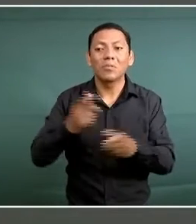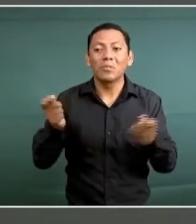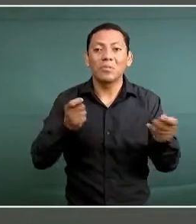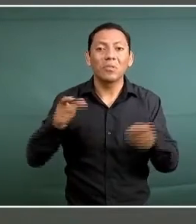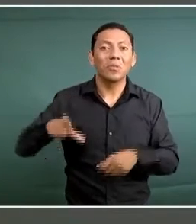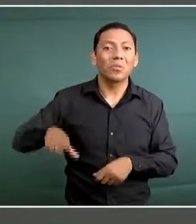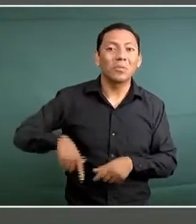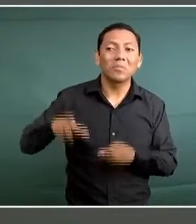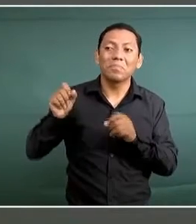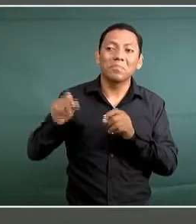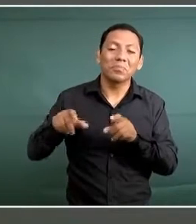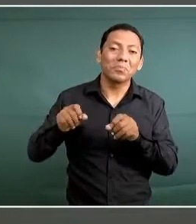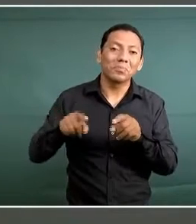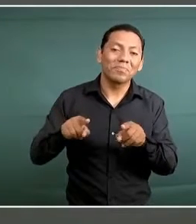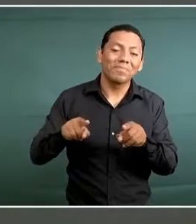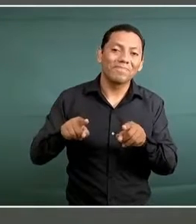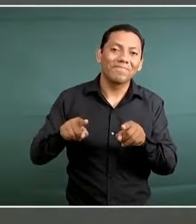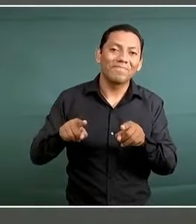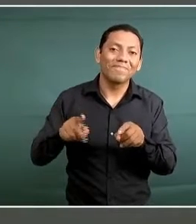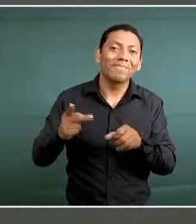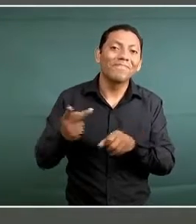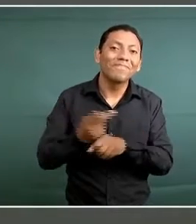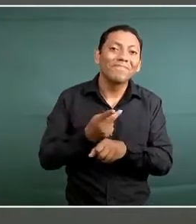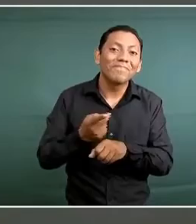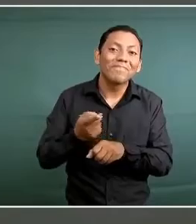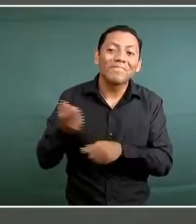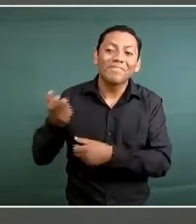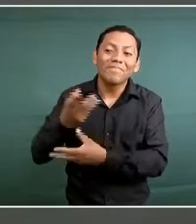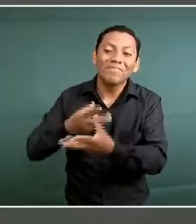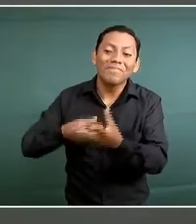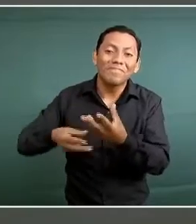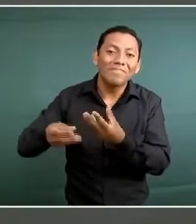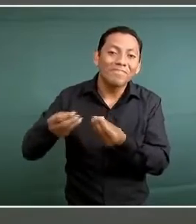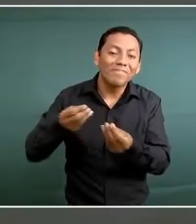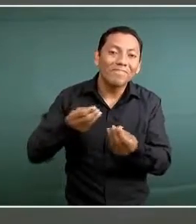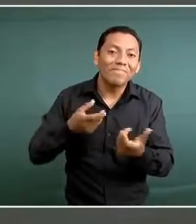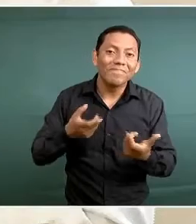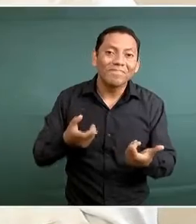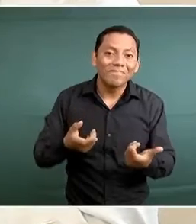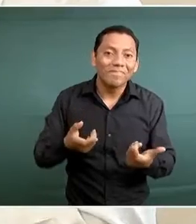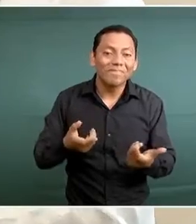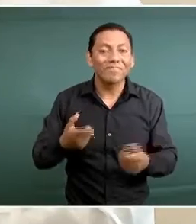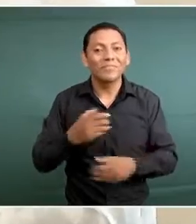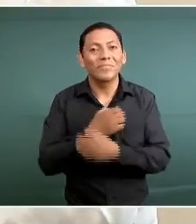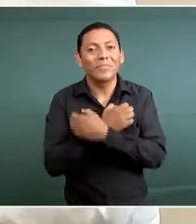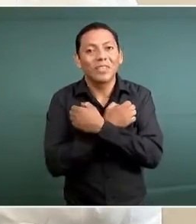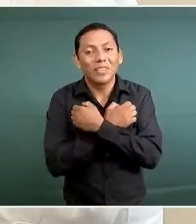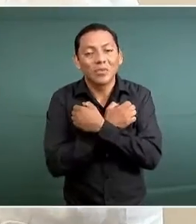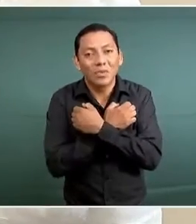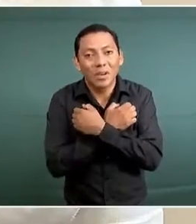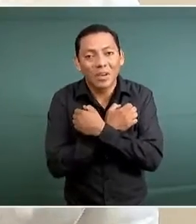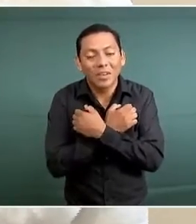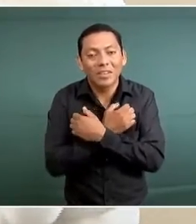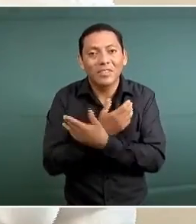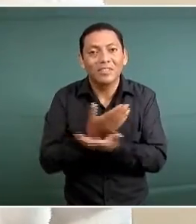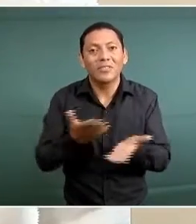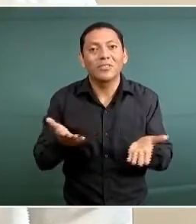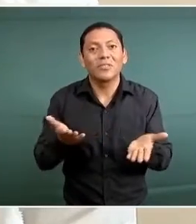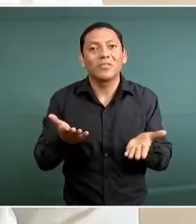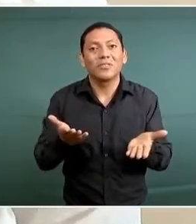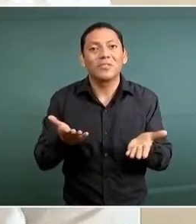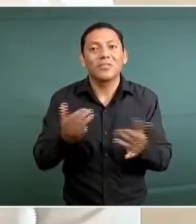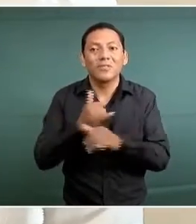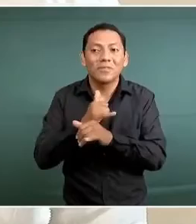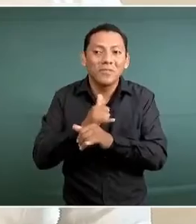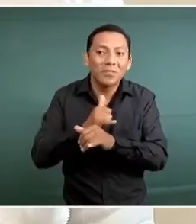entonces esto tuvo que ver con la economía tuvo que ver con la educación tuvo que ver con los